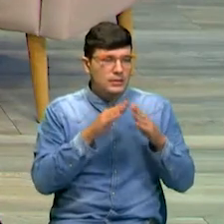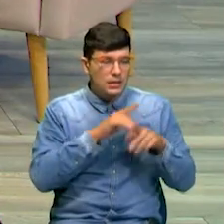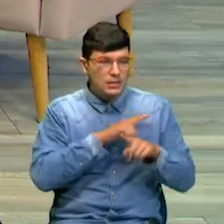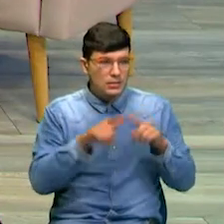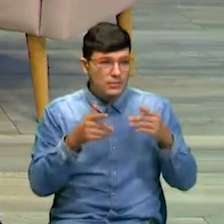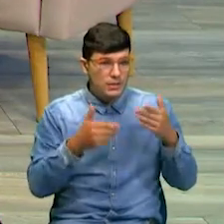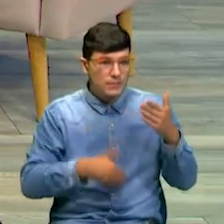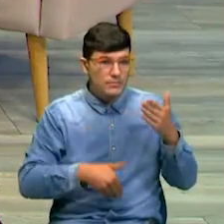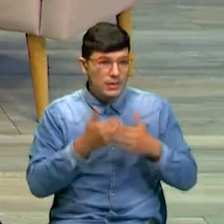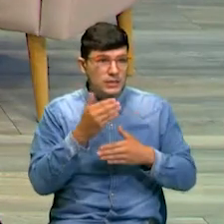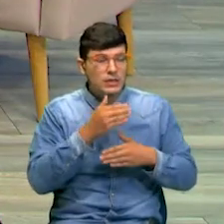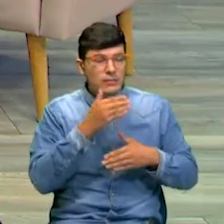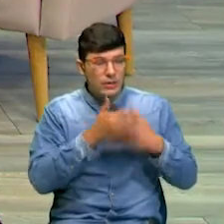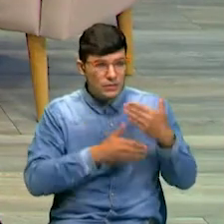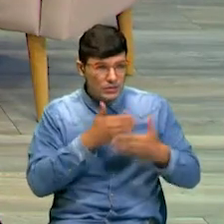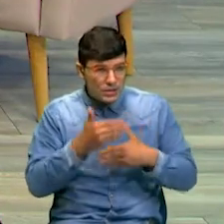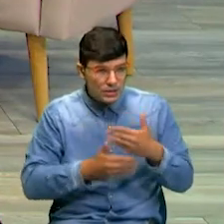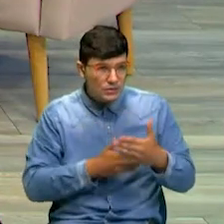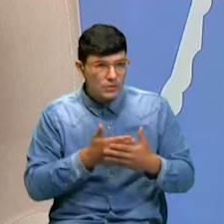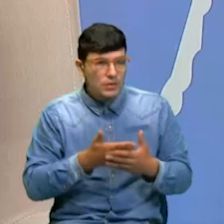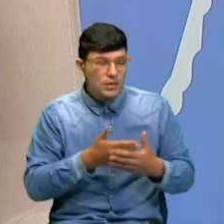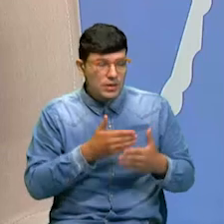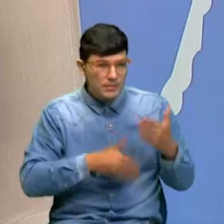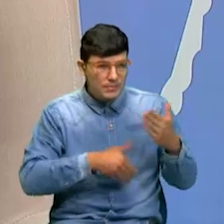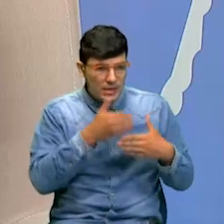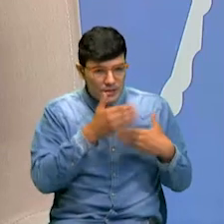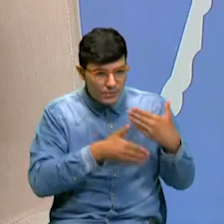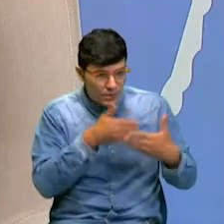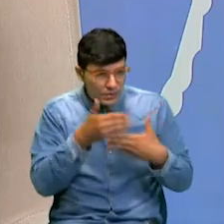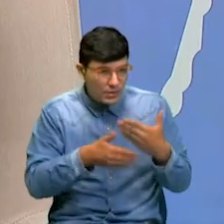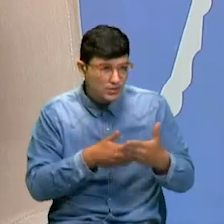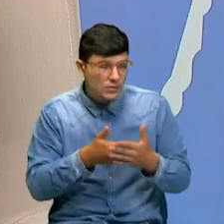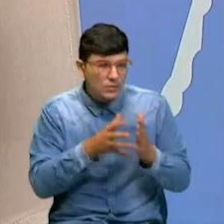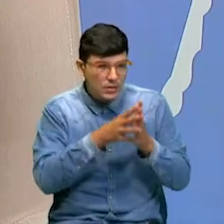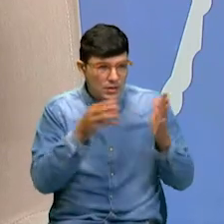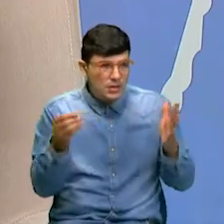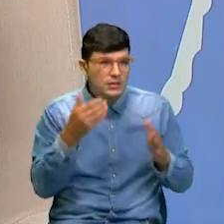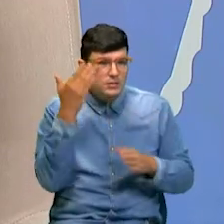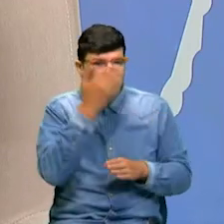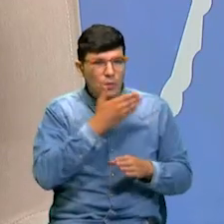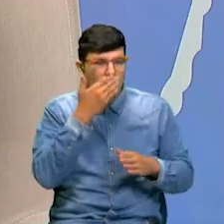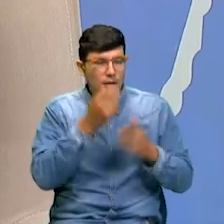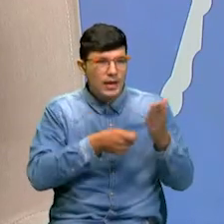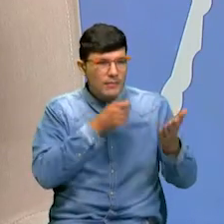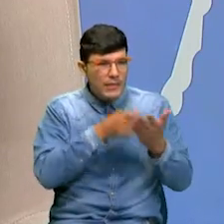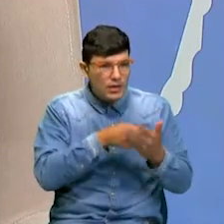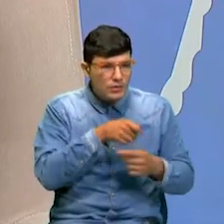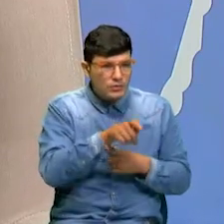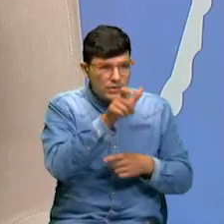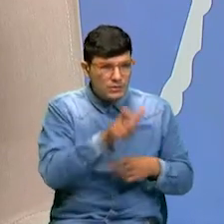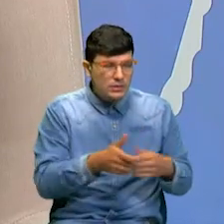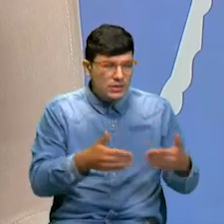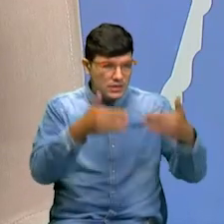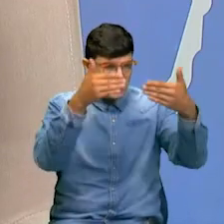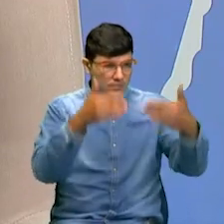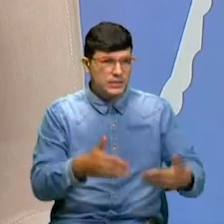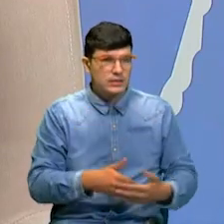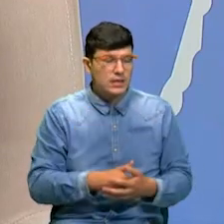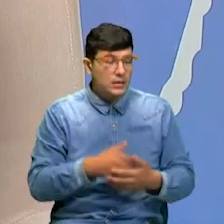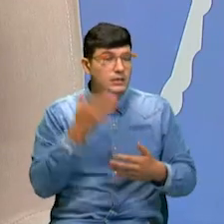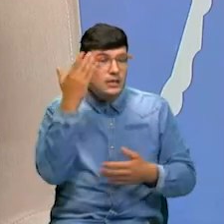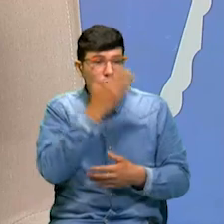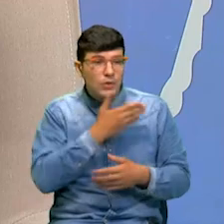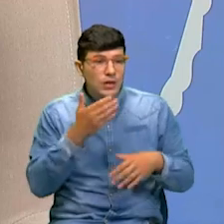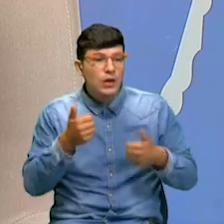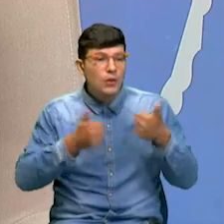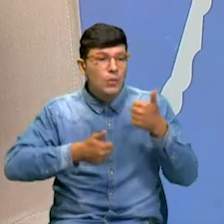de simulación donde se solicite y se compruebe ese pago que se le hizo a la persona que está en discapacidad, que se demuestre